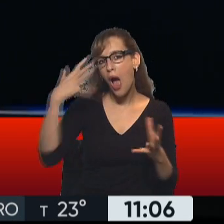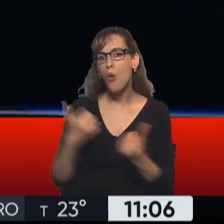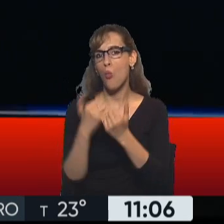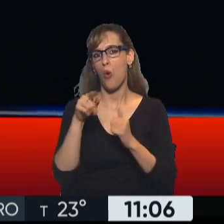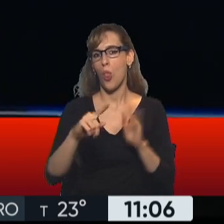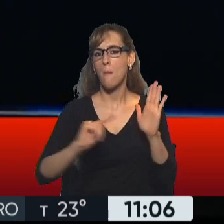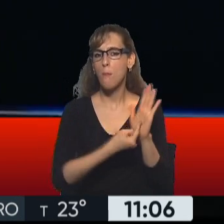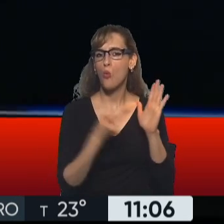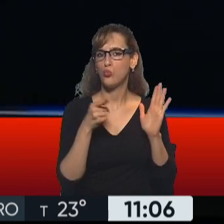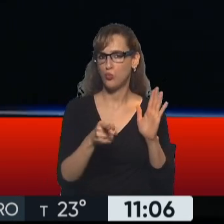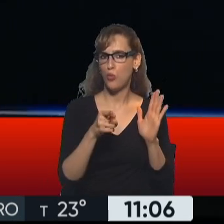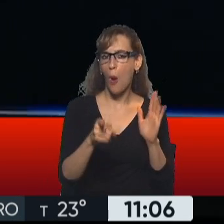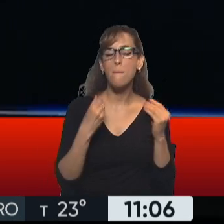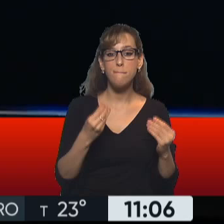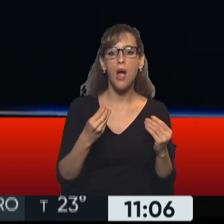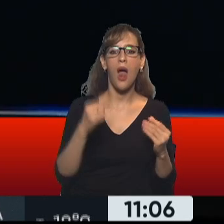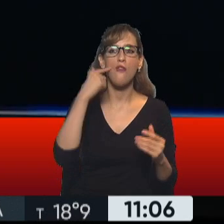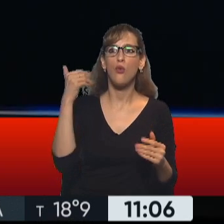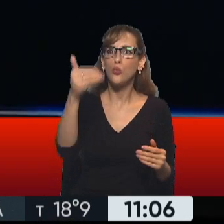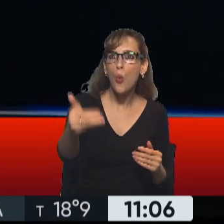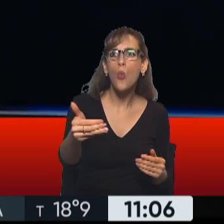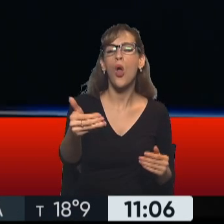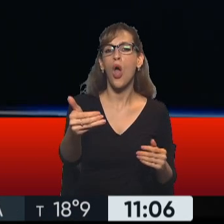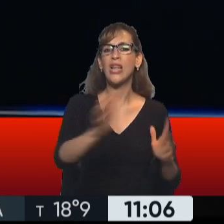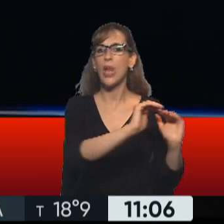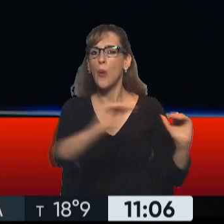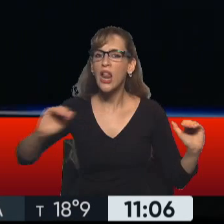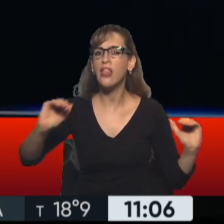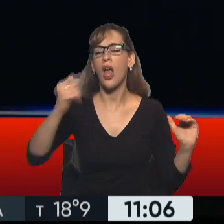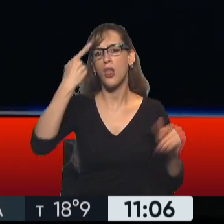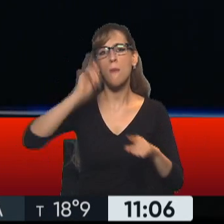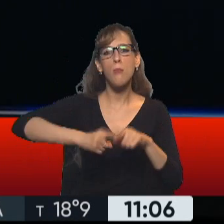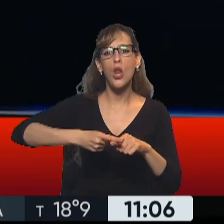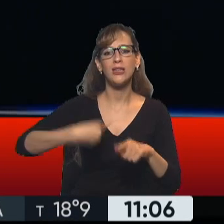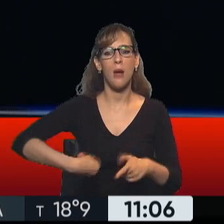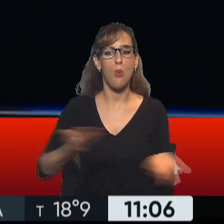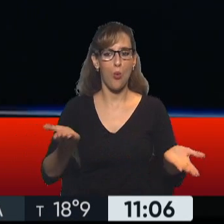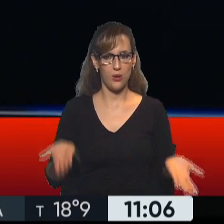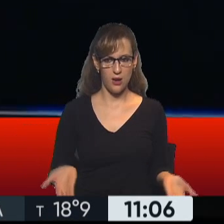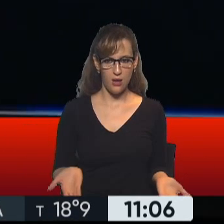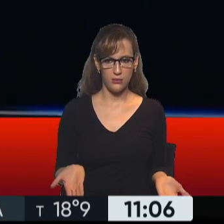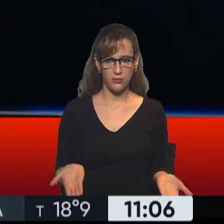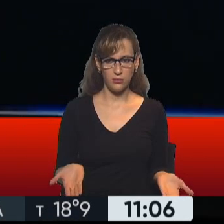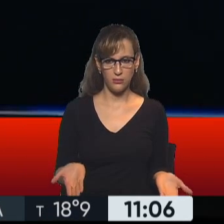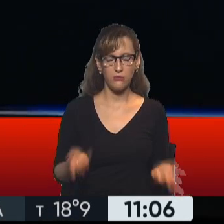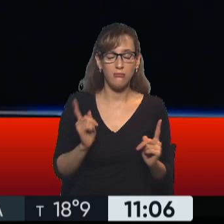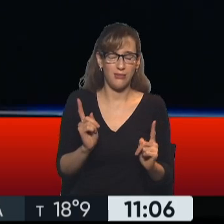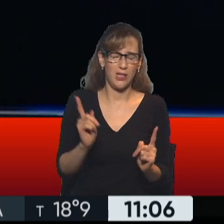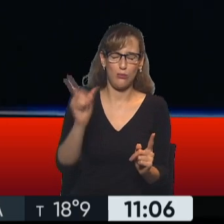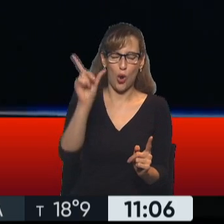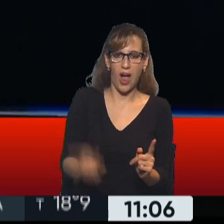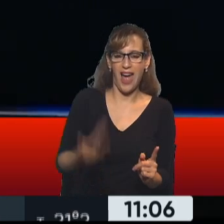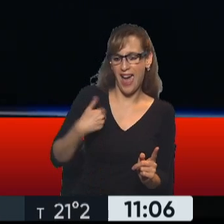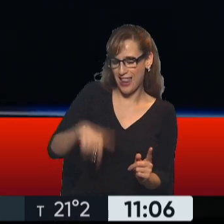una direccionalidad cierta y previsibilidad de las políticas públicas que viene llevando la Argentina. Por eso muy